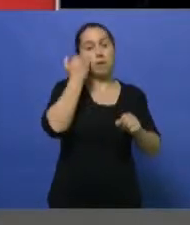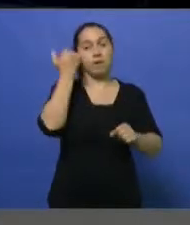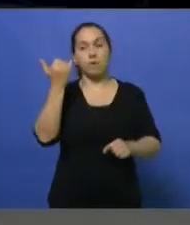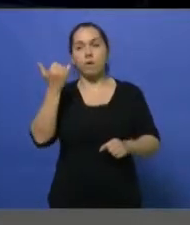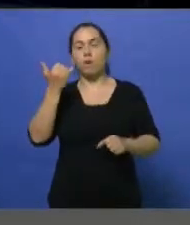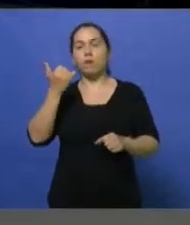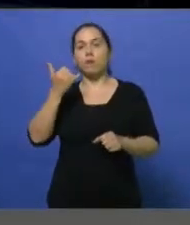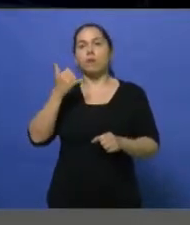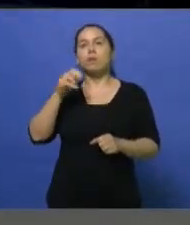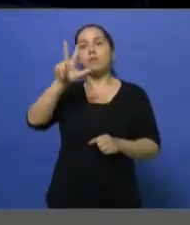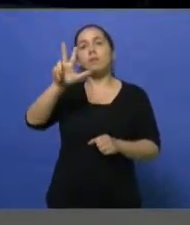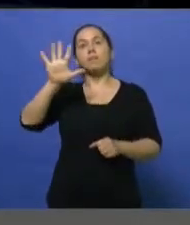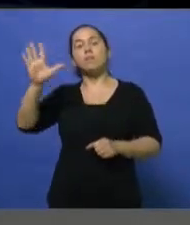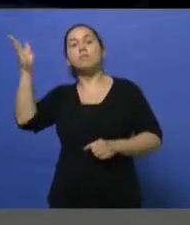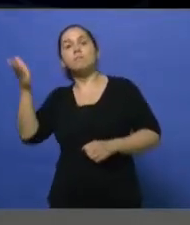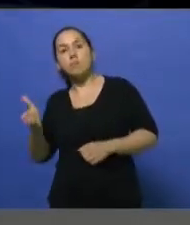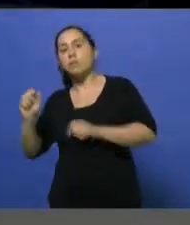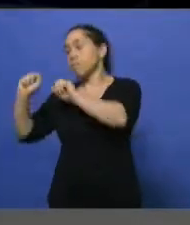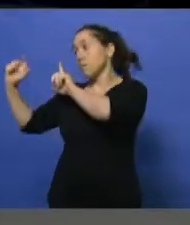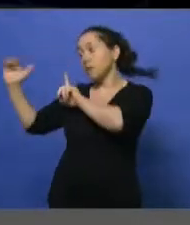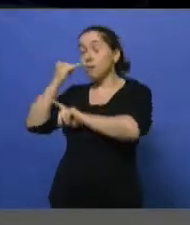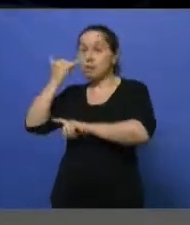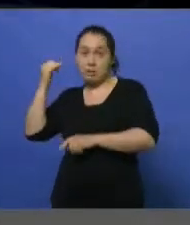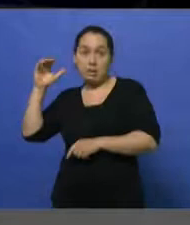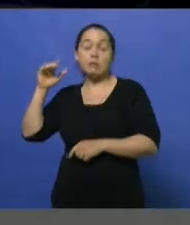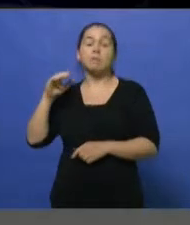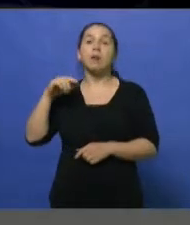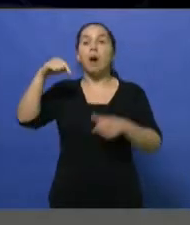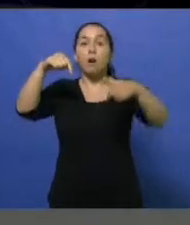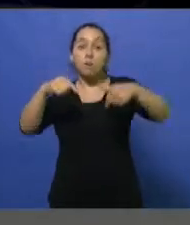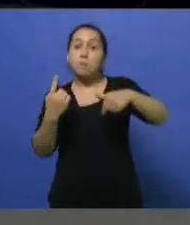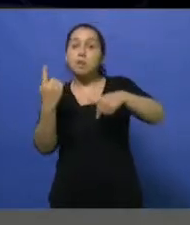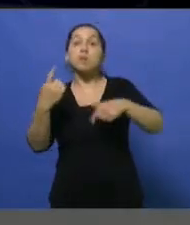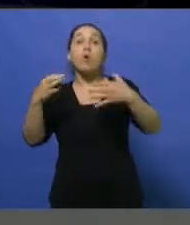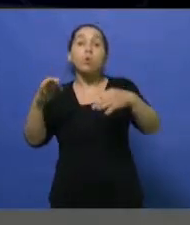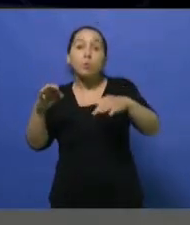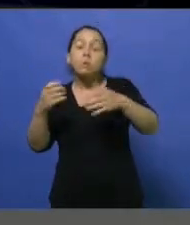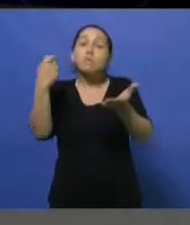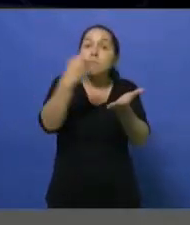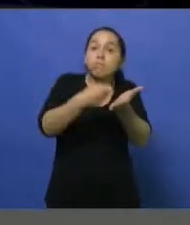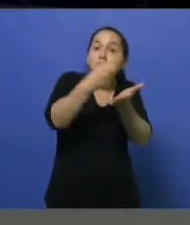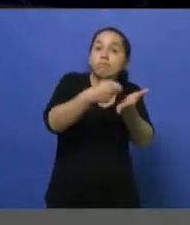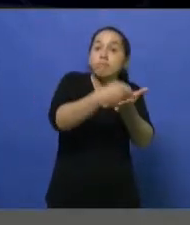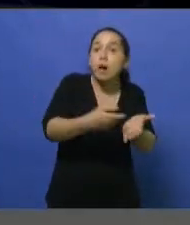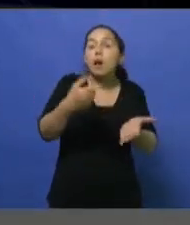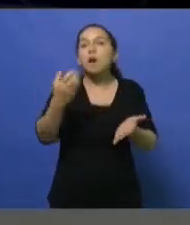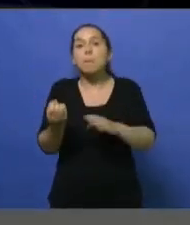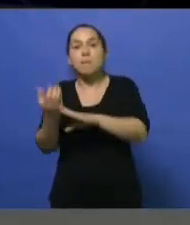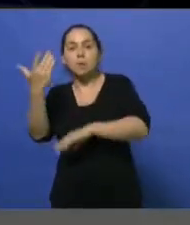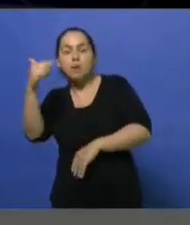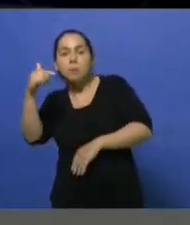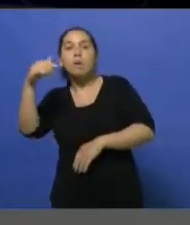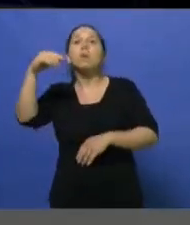las placas, 35% a partir de ahora, del 1 de octubre, que ya comenzamos a pagar, sumar lo que son tus boletas de gas,